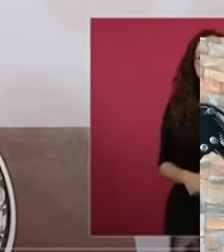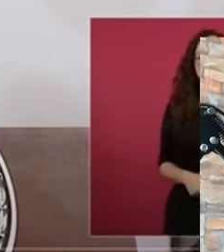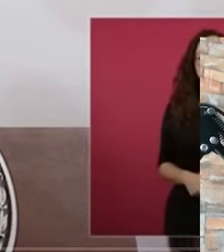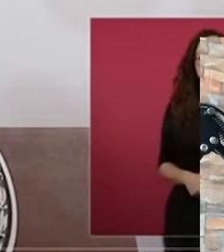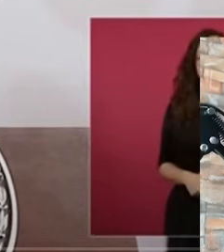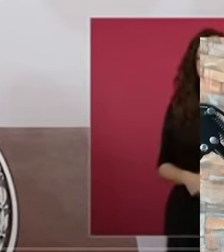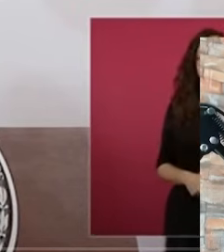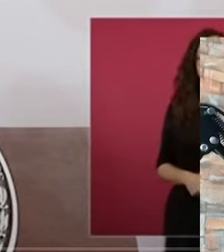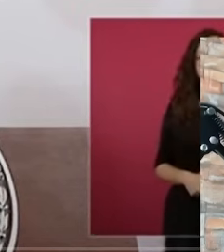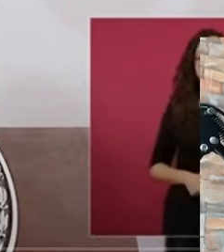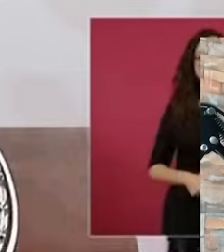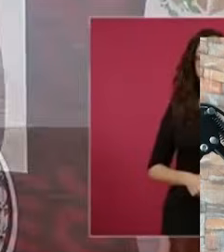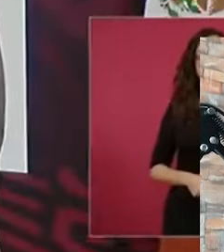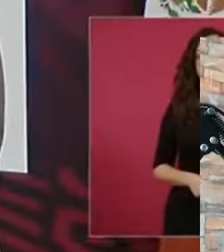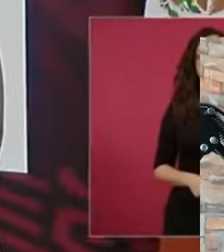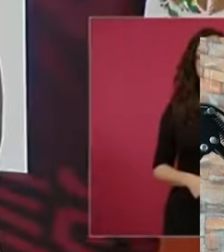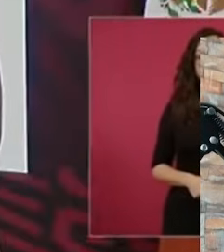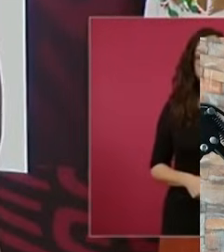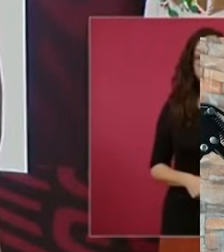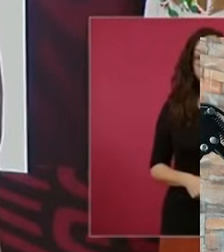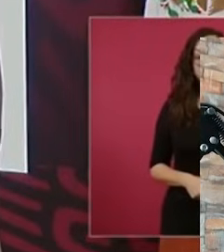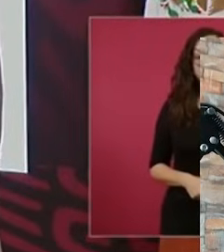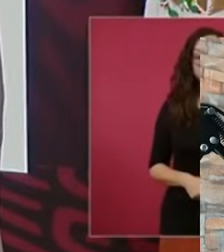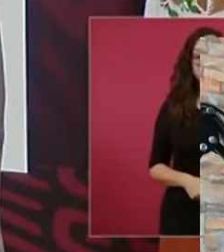Pero esos son, ¿no?, los que